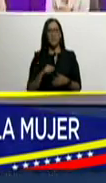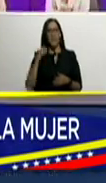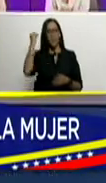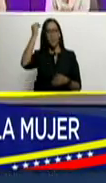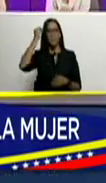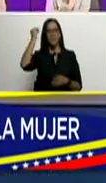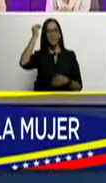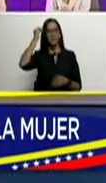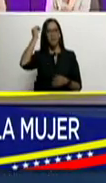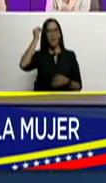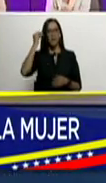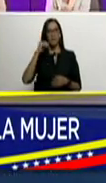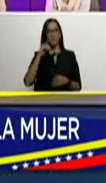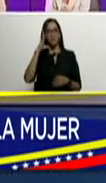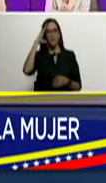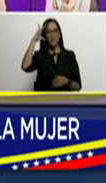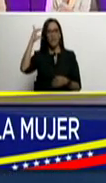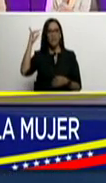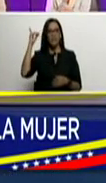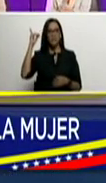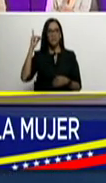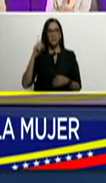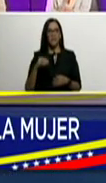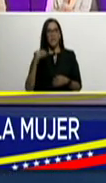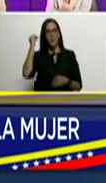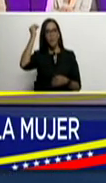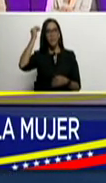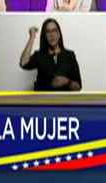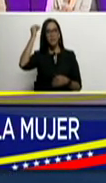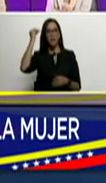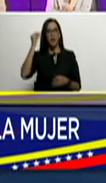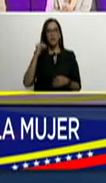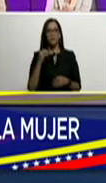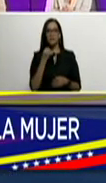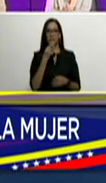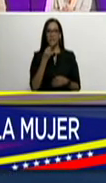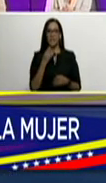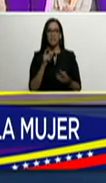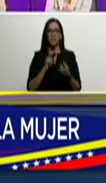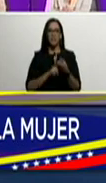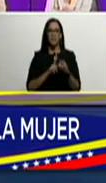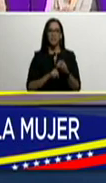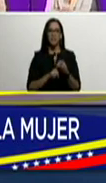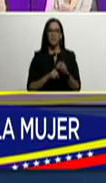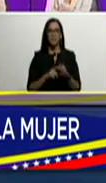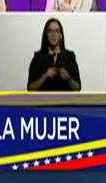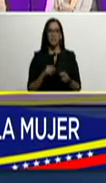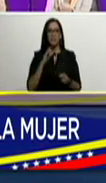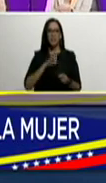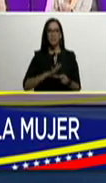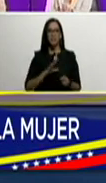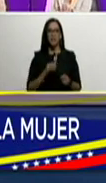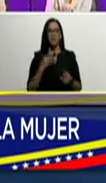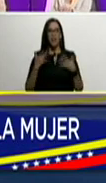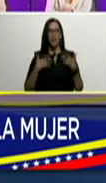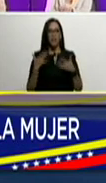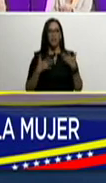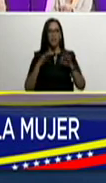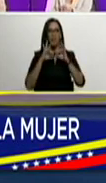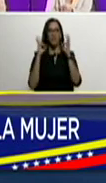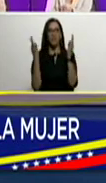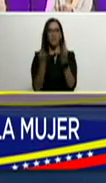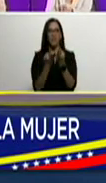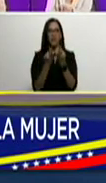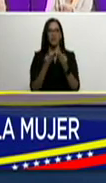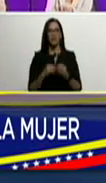hemos pensado, Delcy, hemos pensado, Silita, que está en una actividad